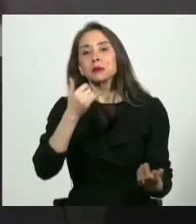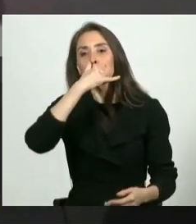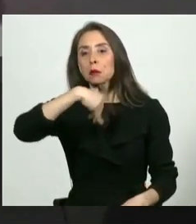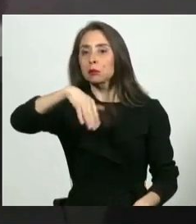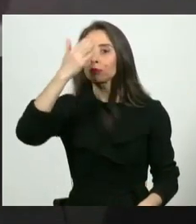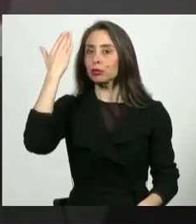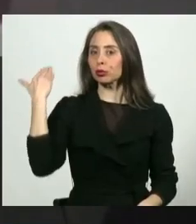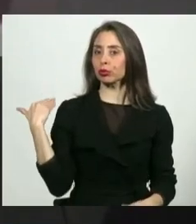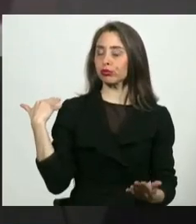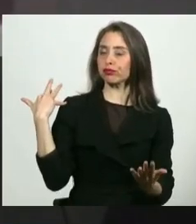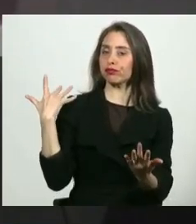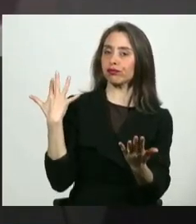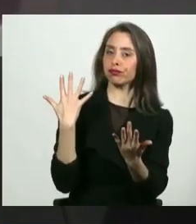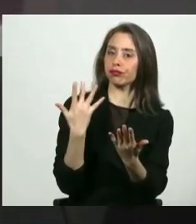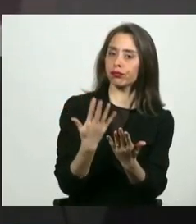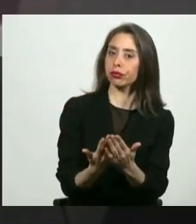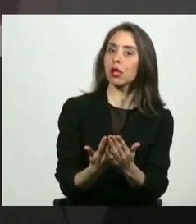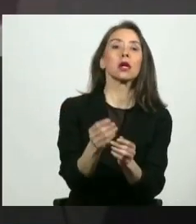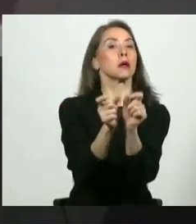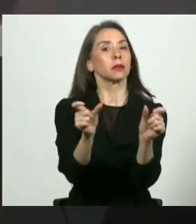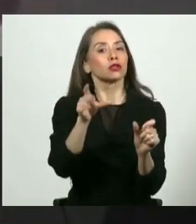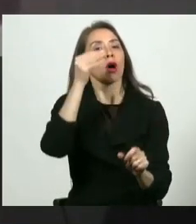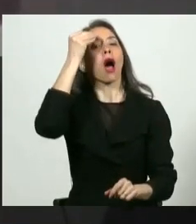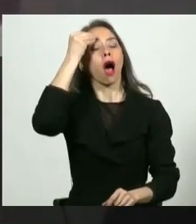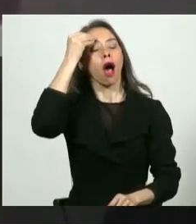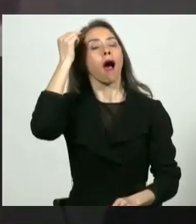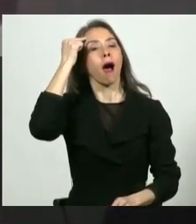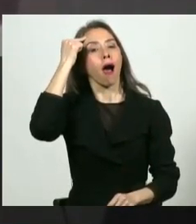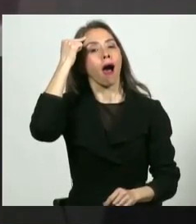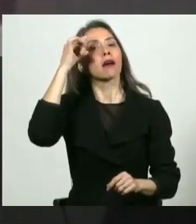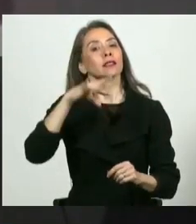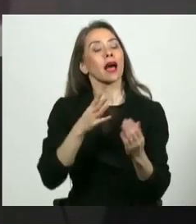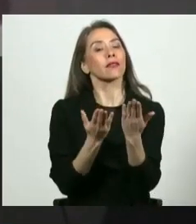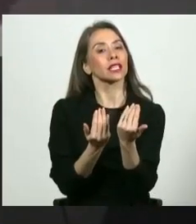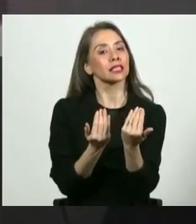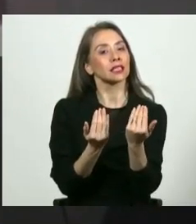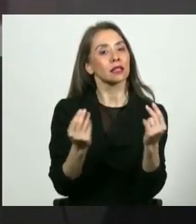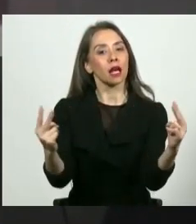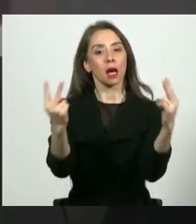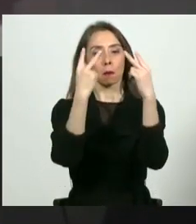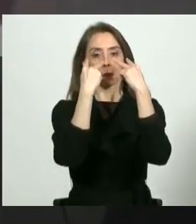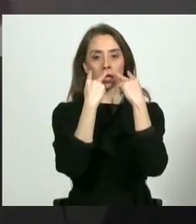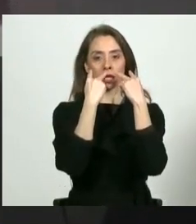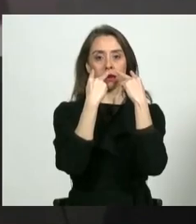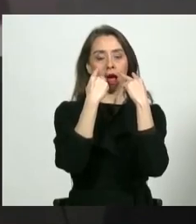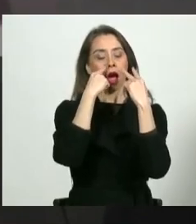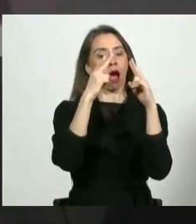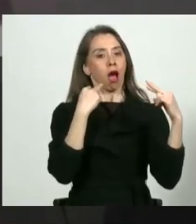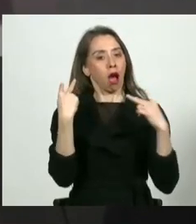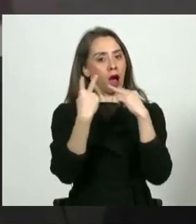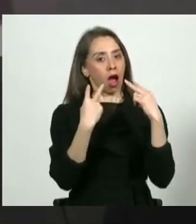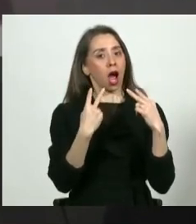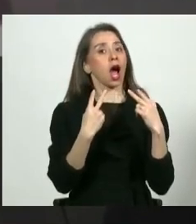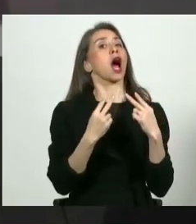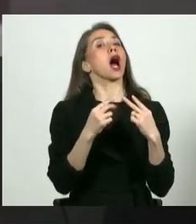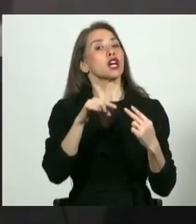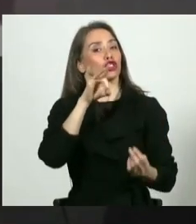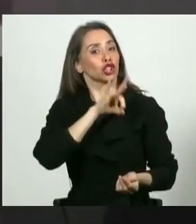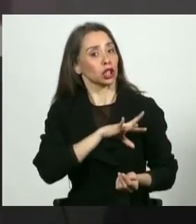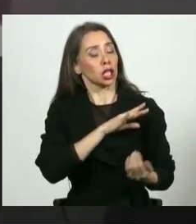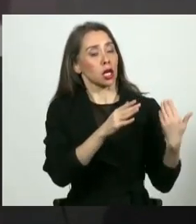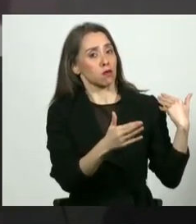esta parte hay más conciencia de las necesidades también de mirarnos a nosotros y reconocer que hay una tremenda deuda que se ha